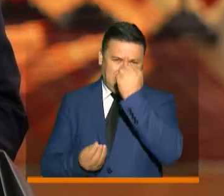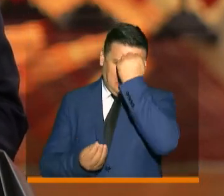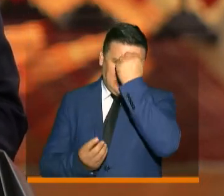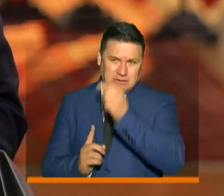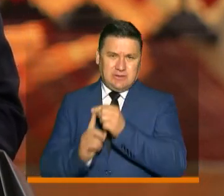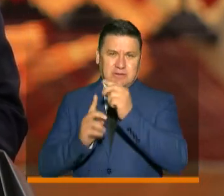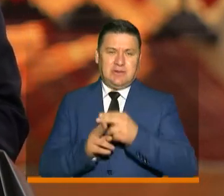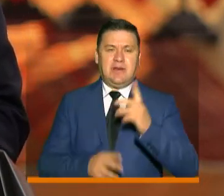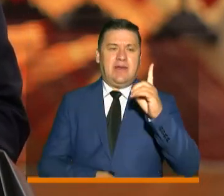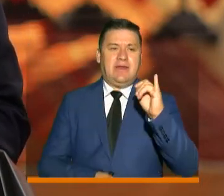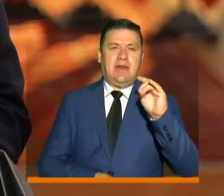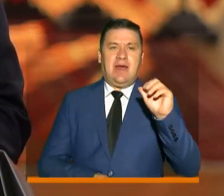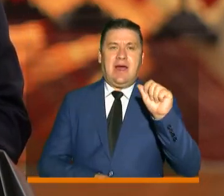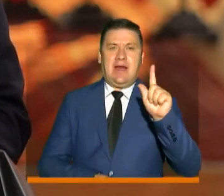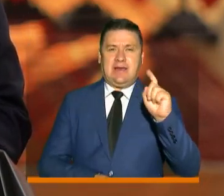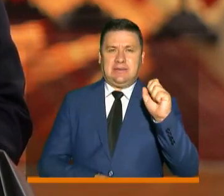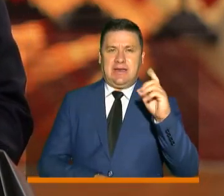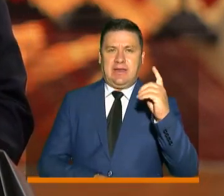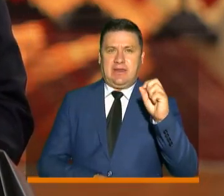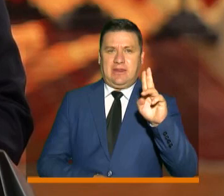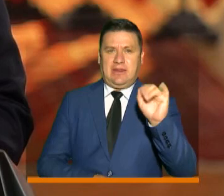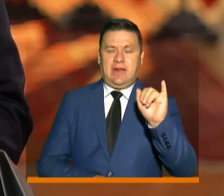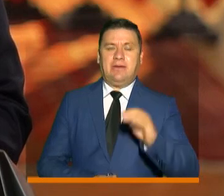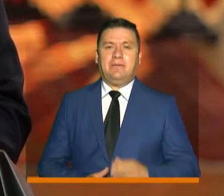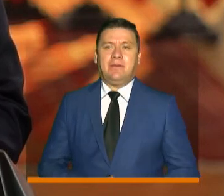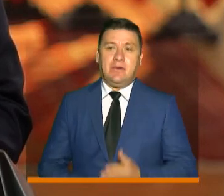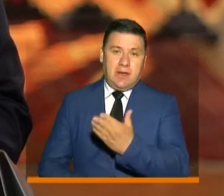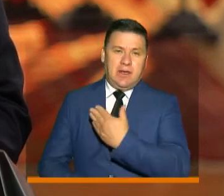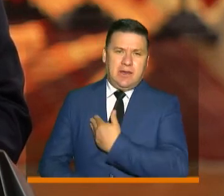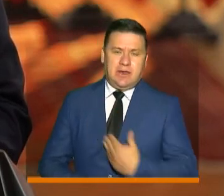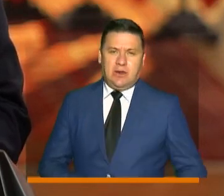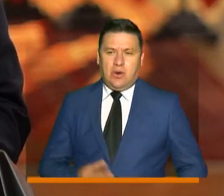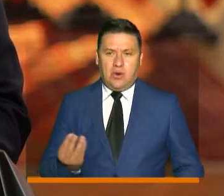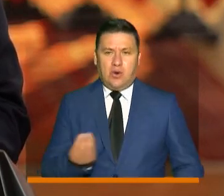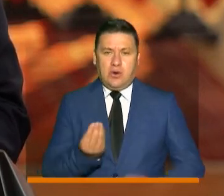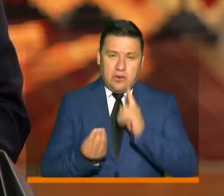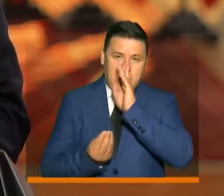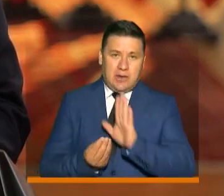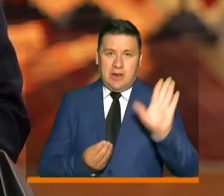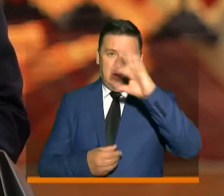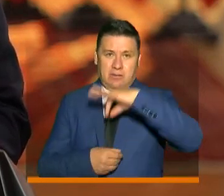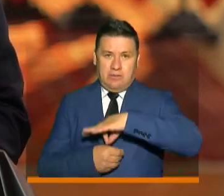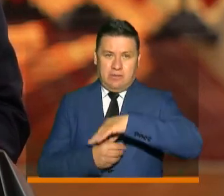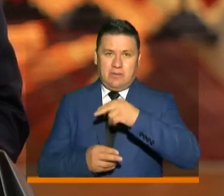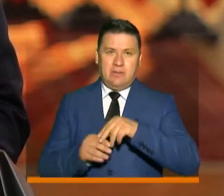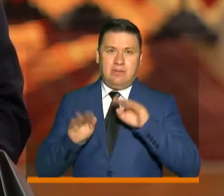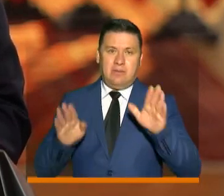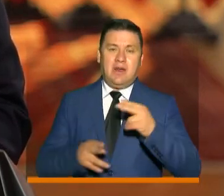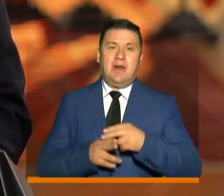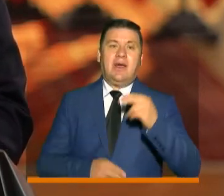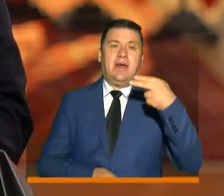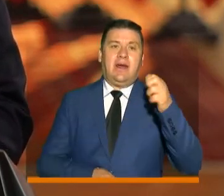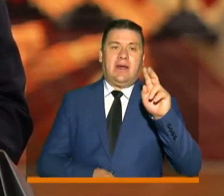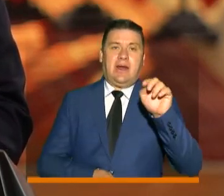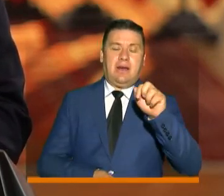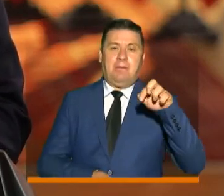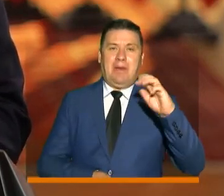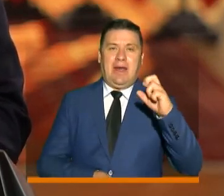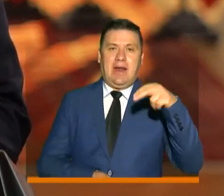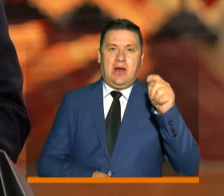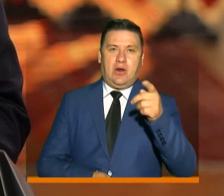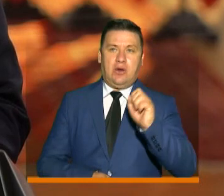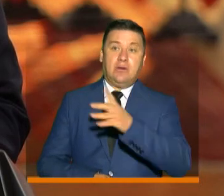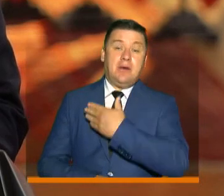diana alexandra remolina señor presidente del consejo nacional electoral hernán penagos señora